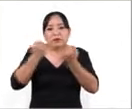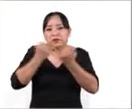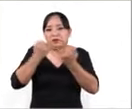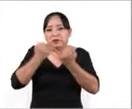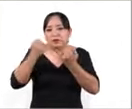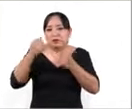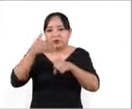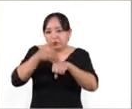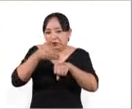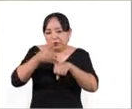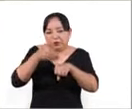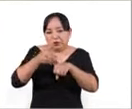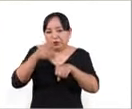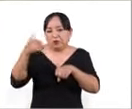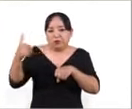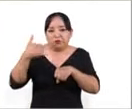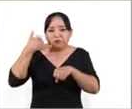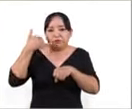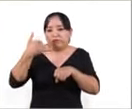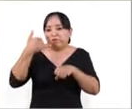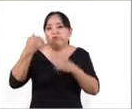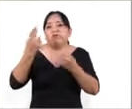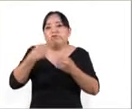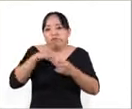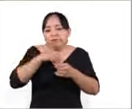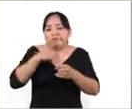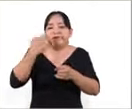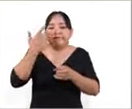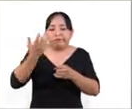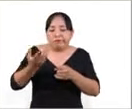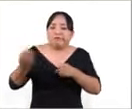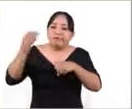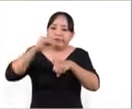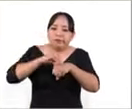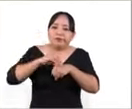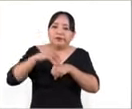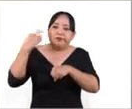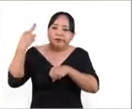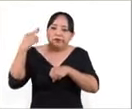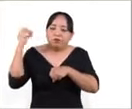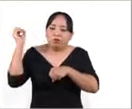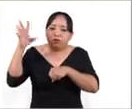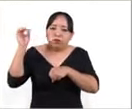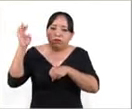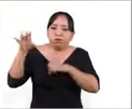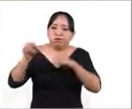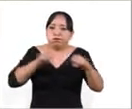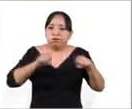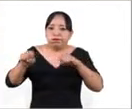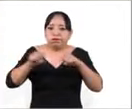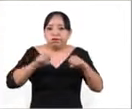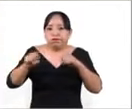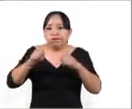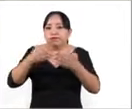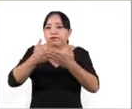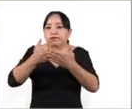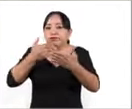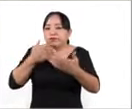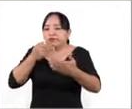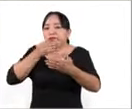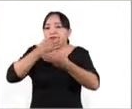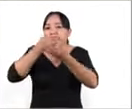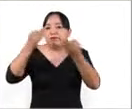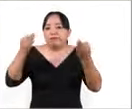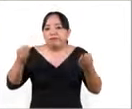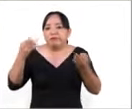una aplicabilidad a nivel nacional, pero que nace de la Ciudad de México para poder alertar en dispositivos celulares. Las empresas telefónicas junto